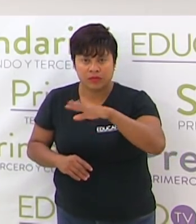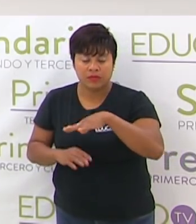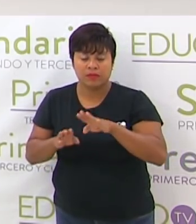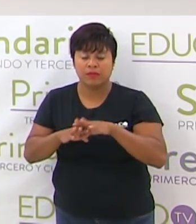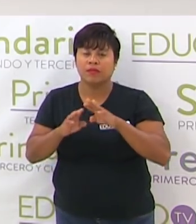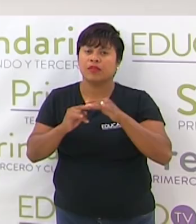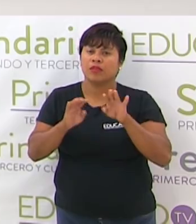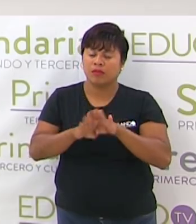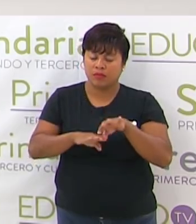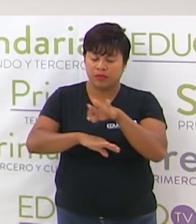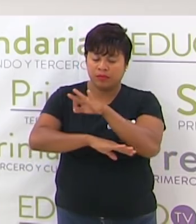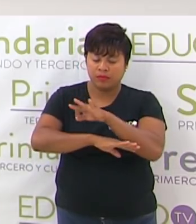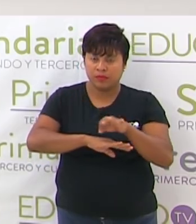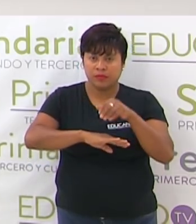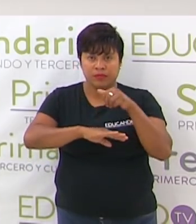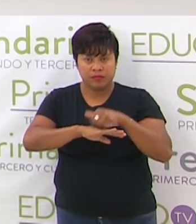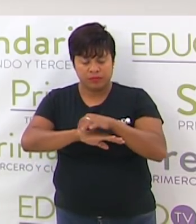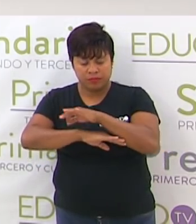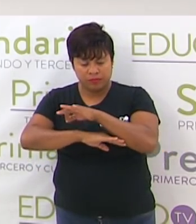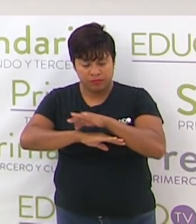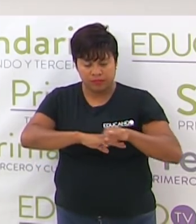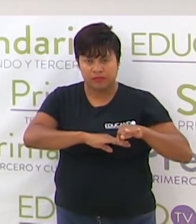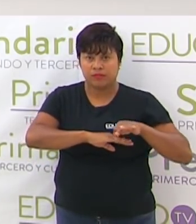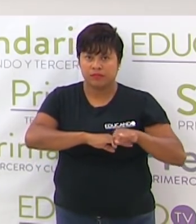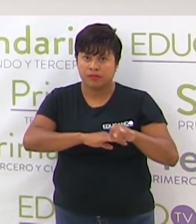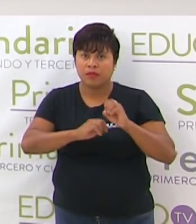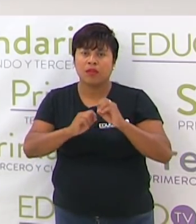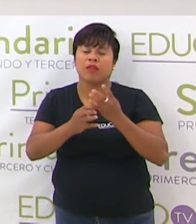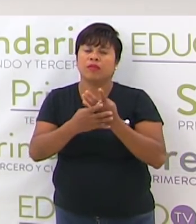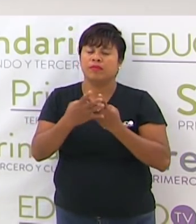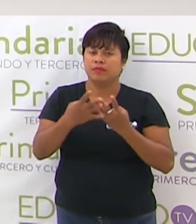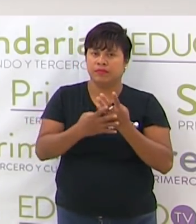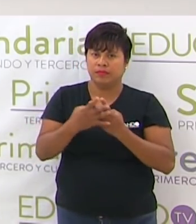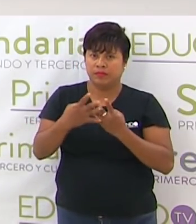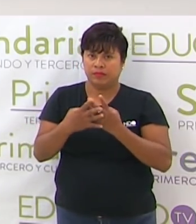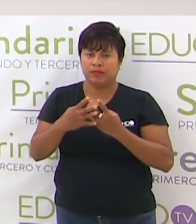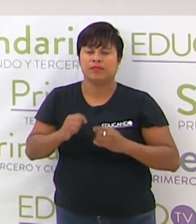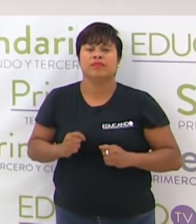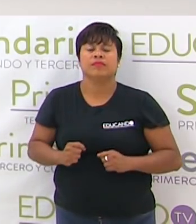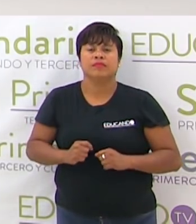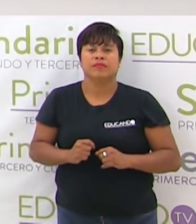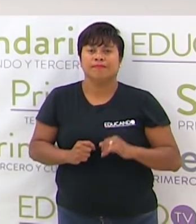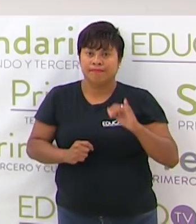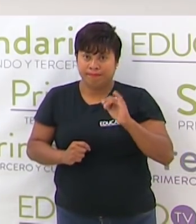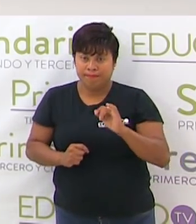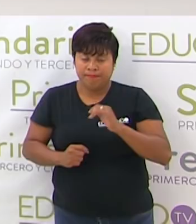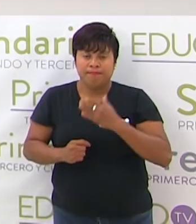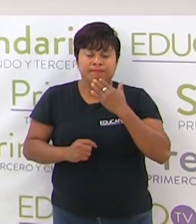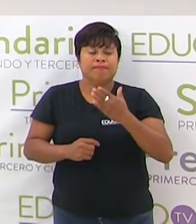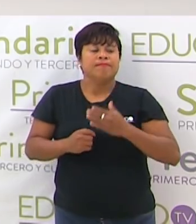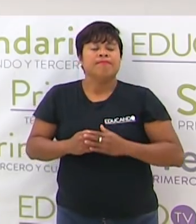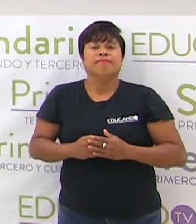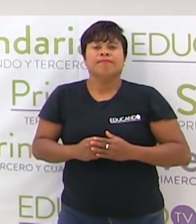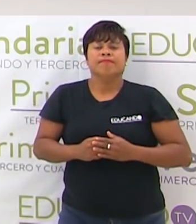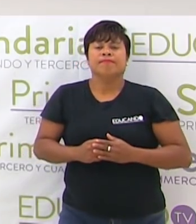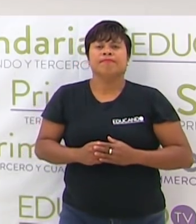través de una recta numérica o bien a través de una retícula, ¿sí?